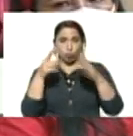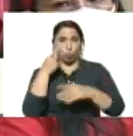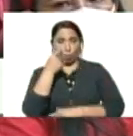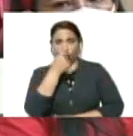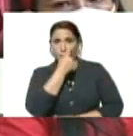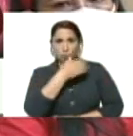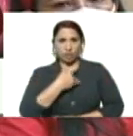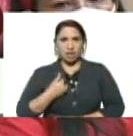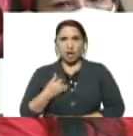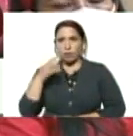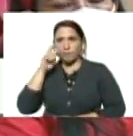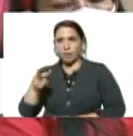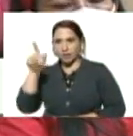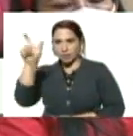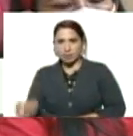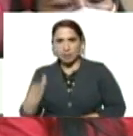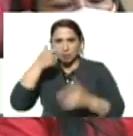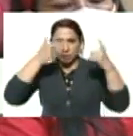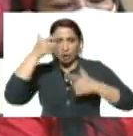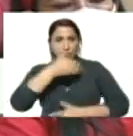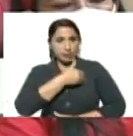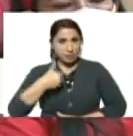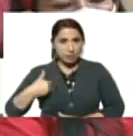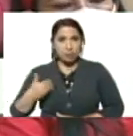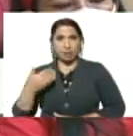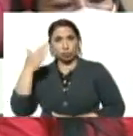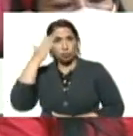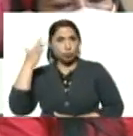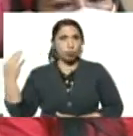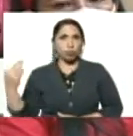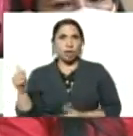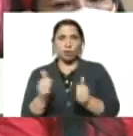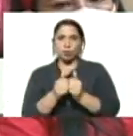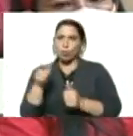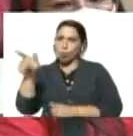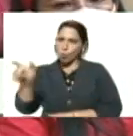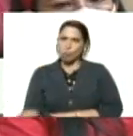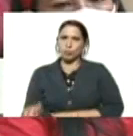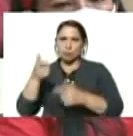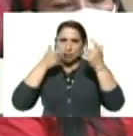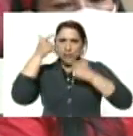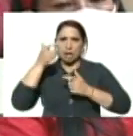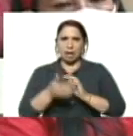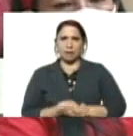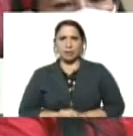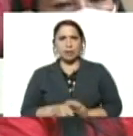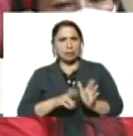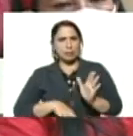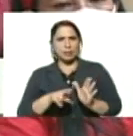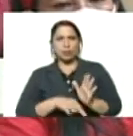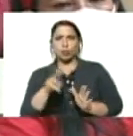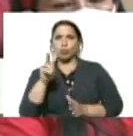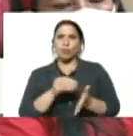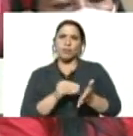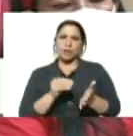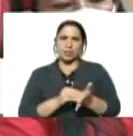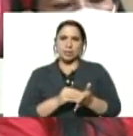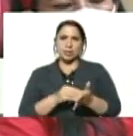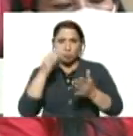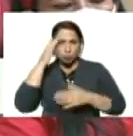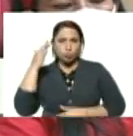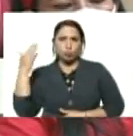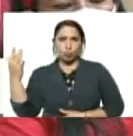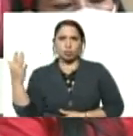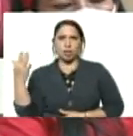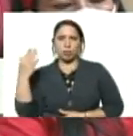O que quisiera soñar con él. Yo he tenido un sueño repetido 2 veces ya.